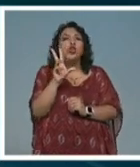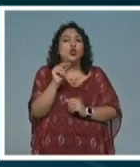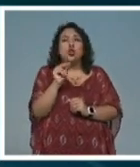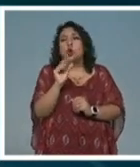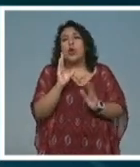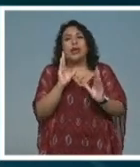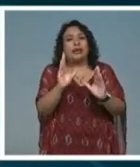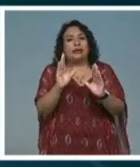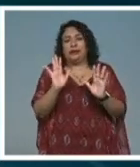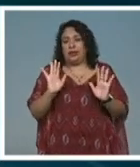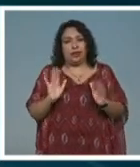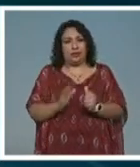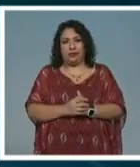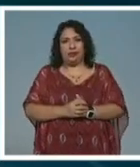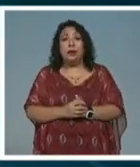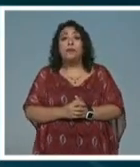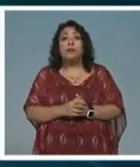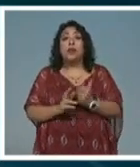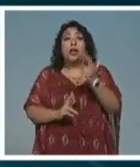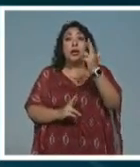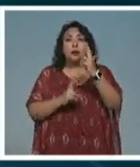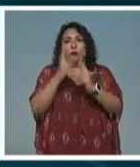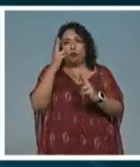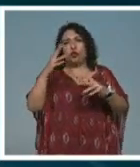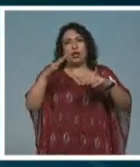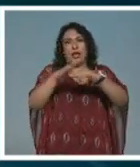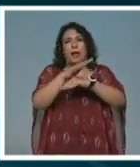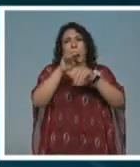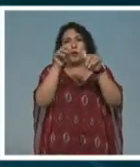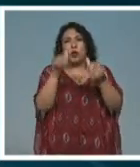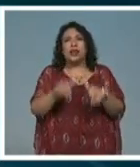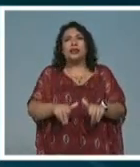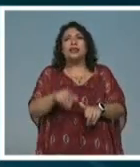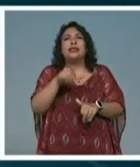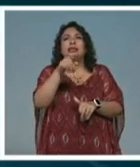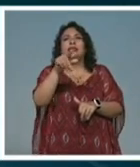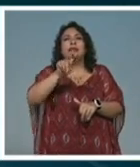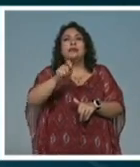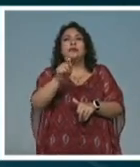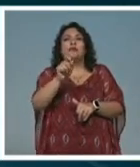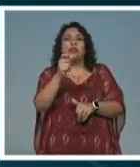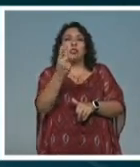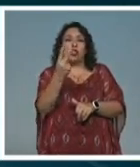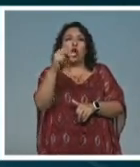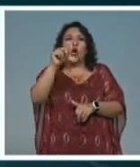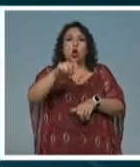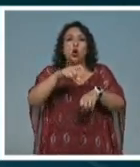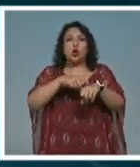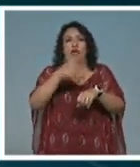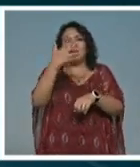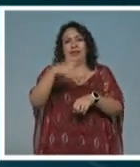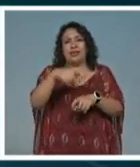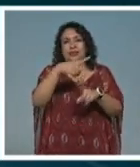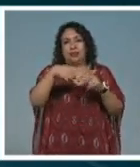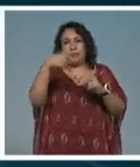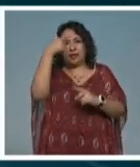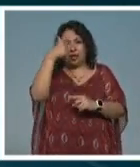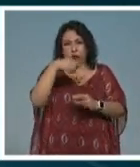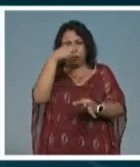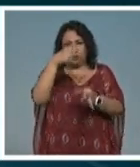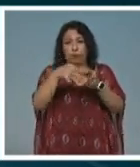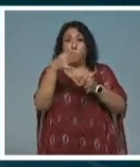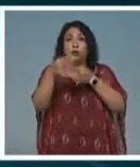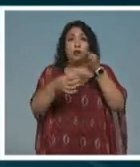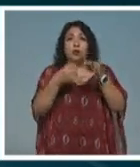didáctica. La Revolución de los Artistas pasará por Canal 22 hoy en punto de las 22:30 horas.